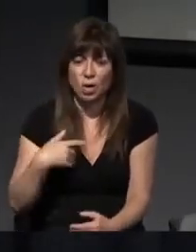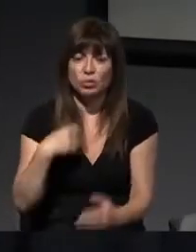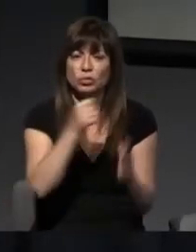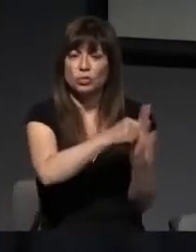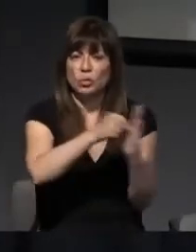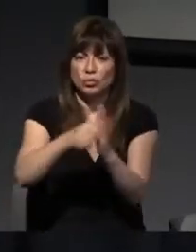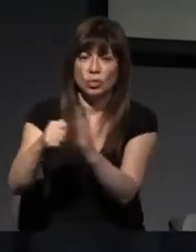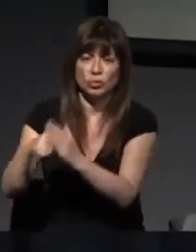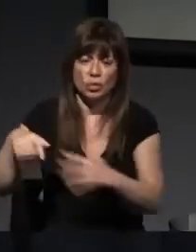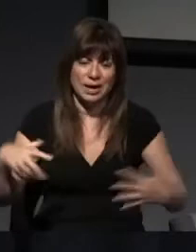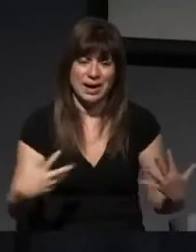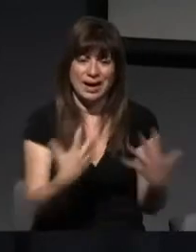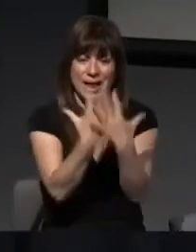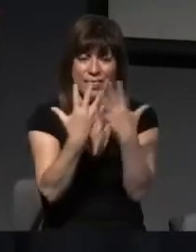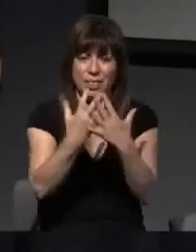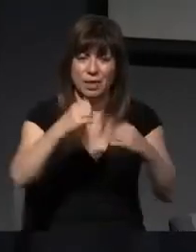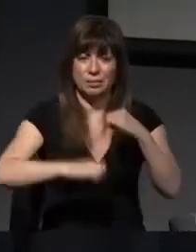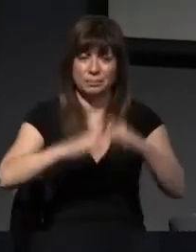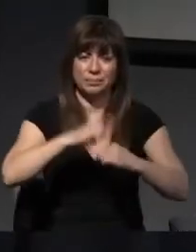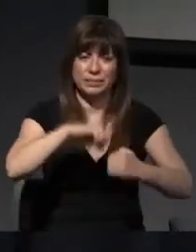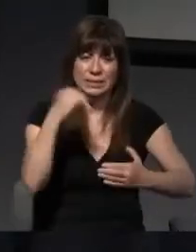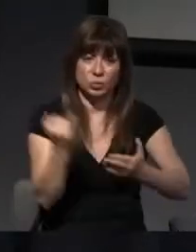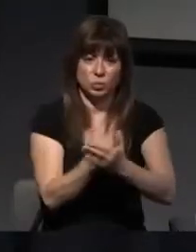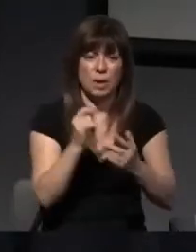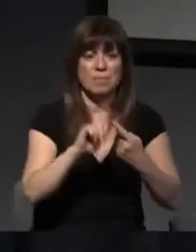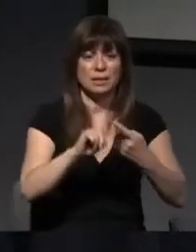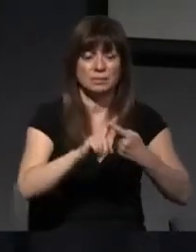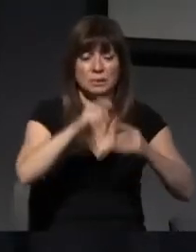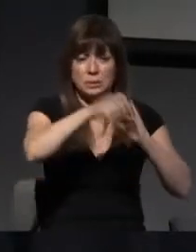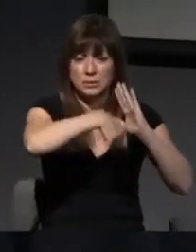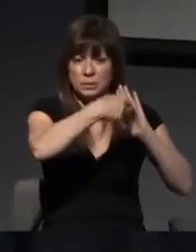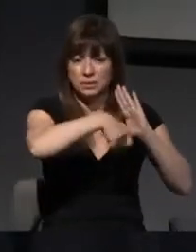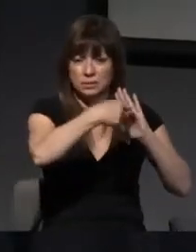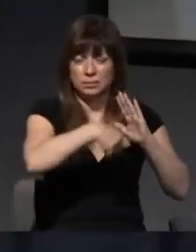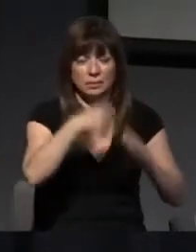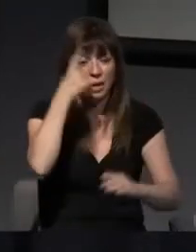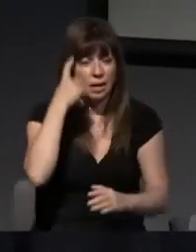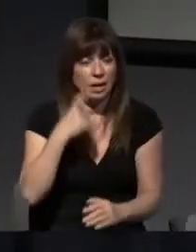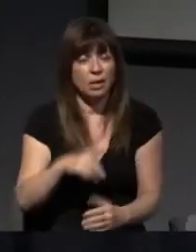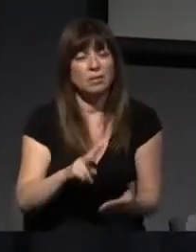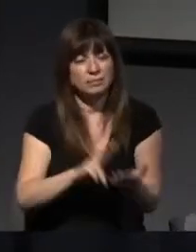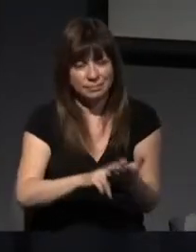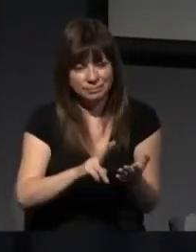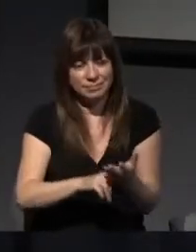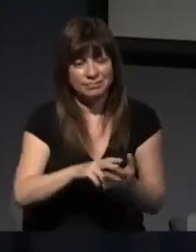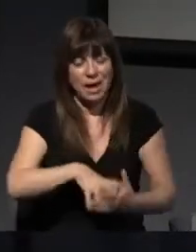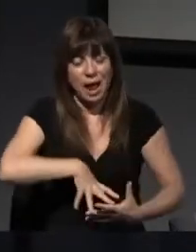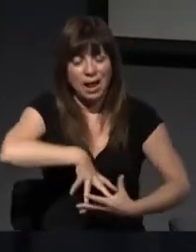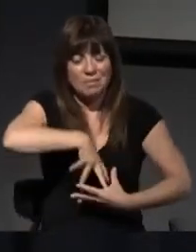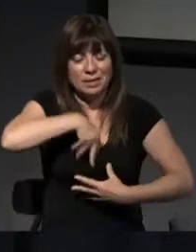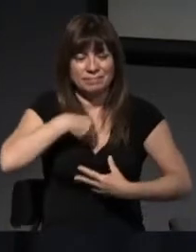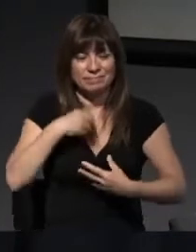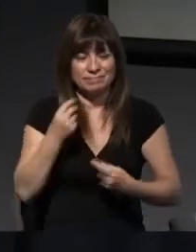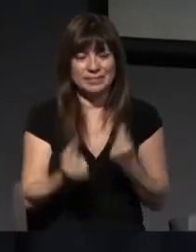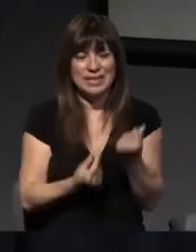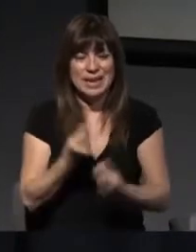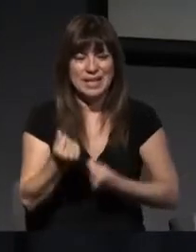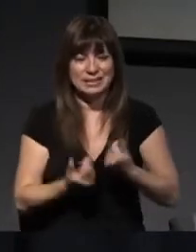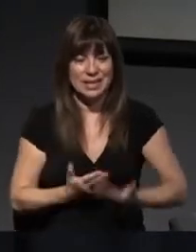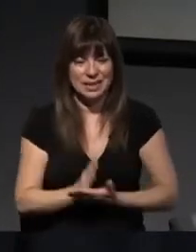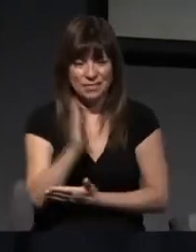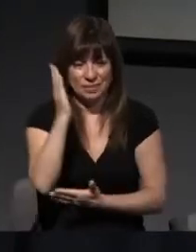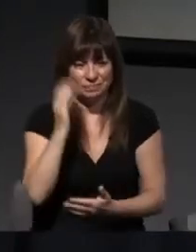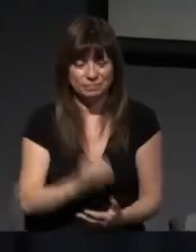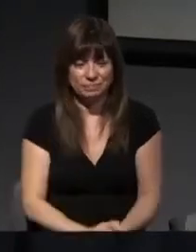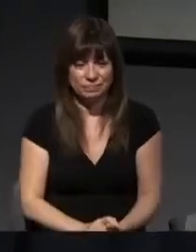de esta red de empresa inclusiva, digamos, todos los que participaron de ese video, digamos, creo que son realmente el alma de esta iniciativa. La